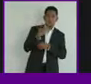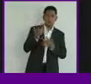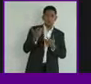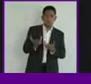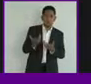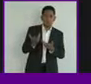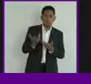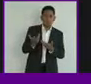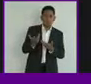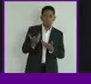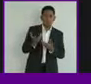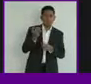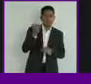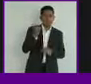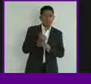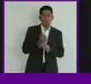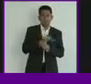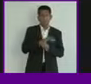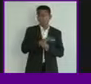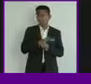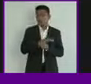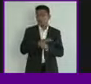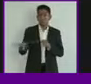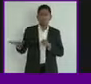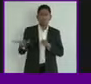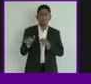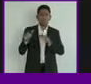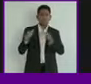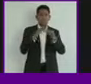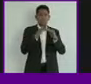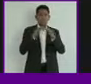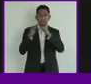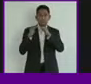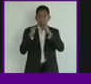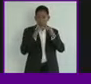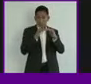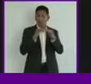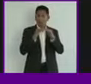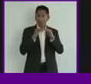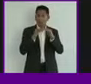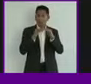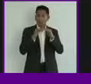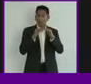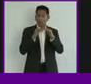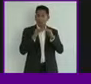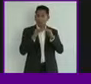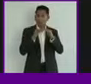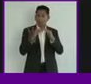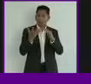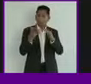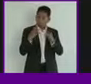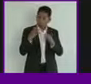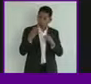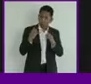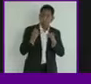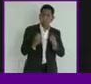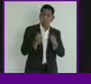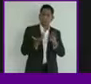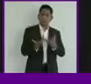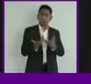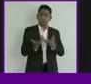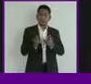no es posible el uso de la democracia de forma adecuada. Y por otra parte, el uso de los valores